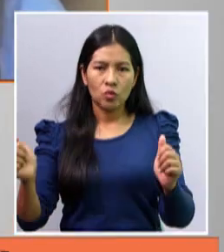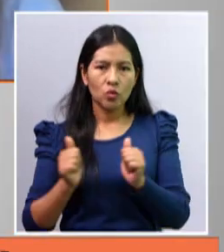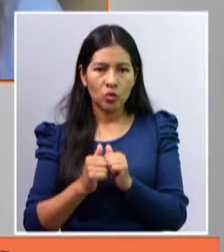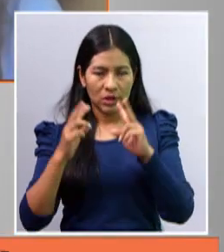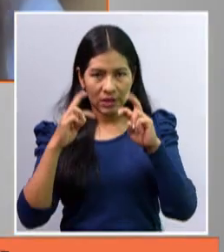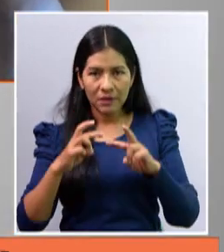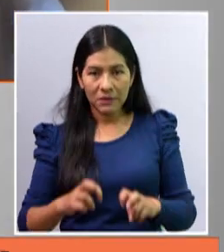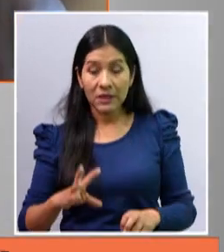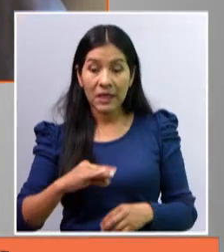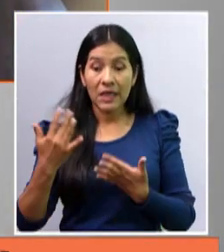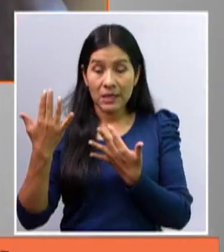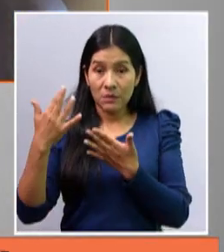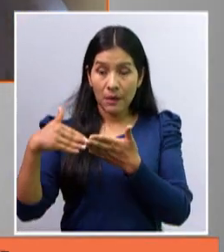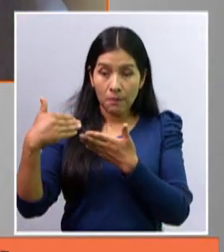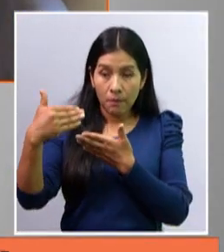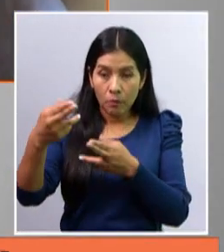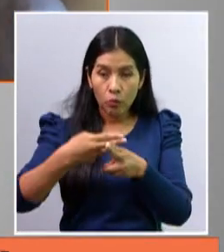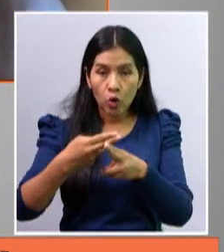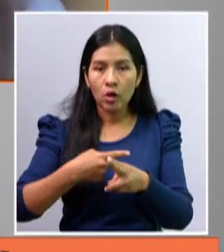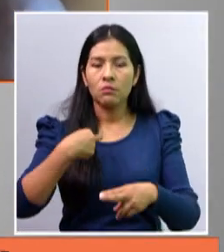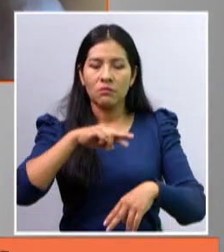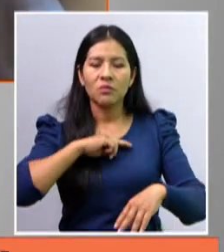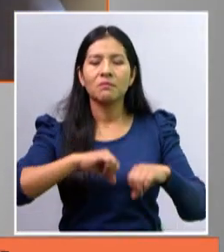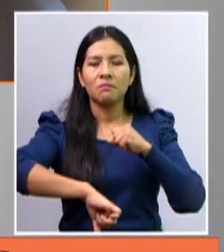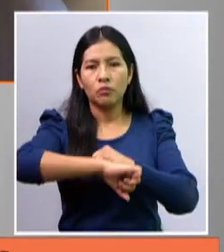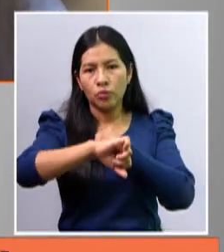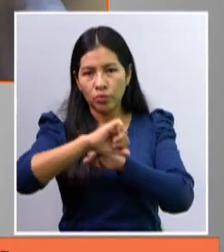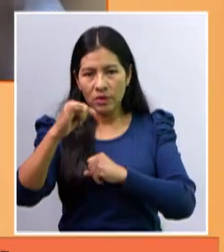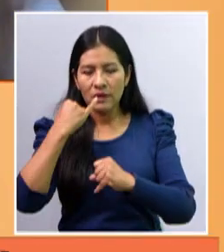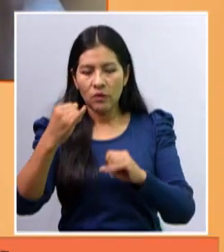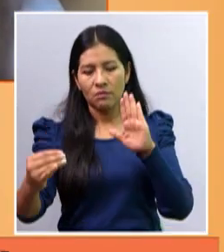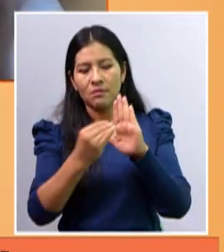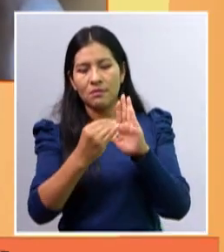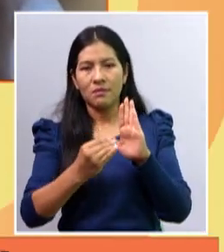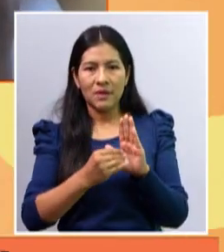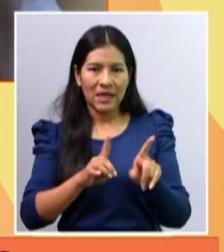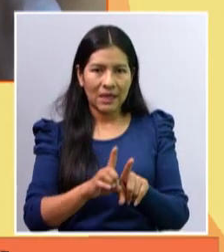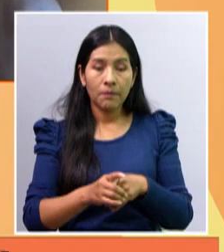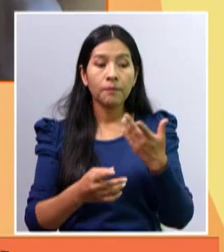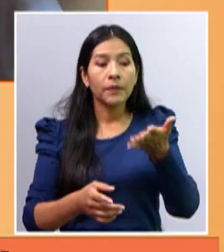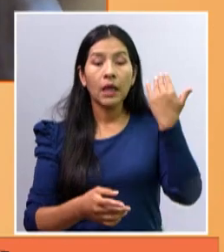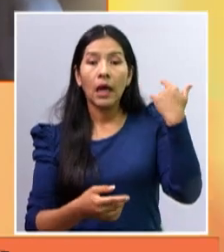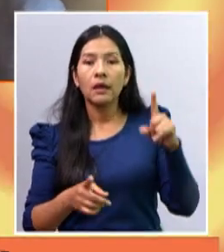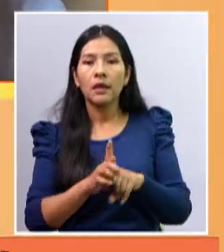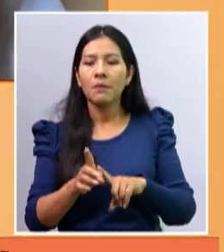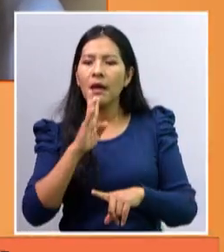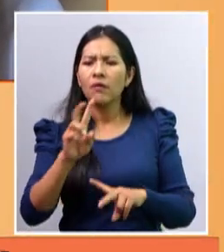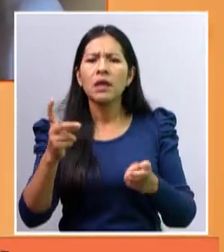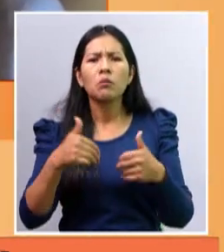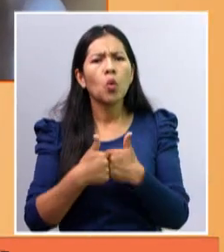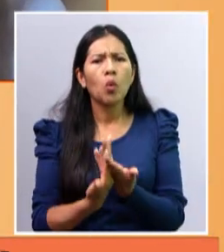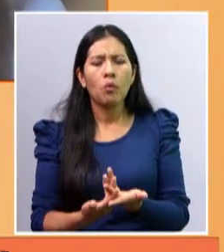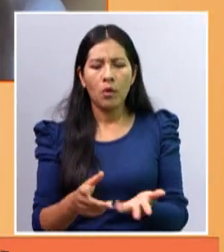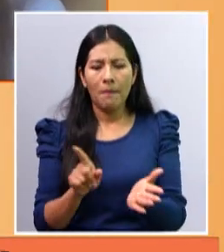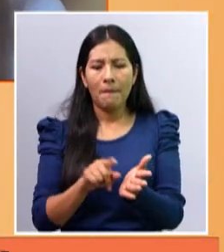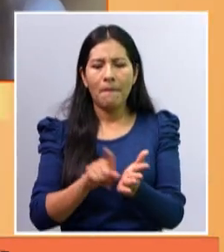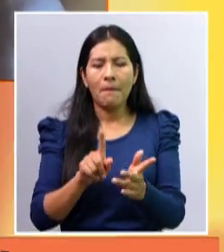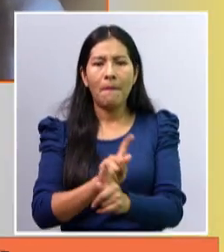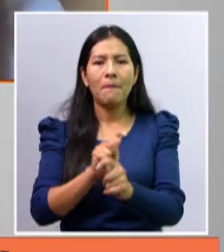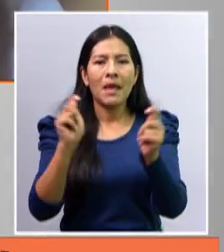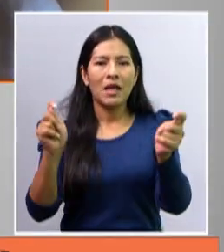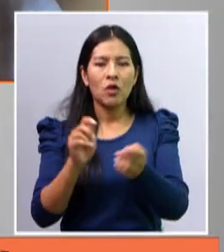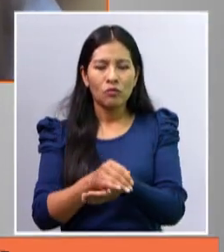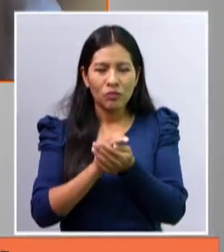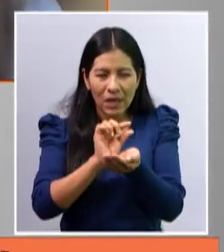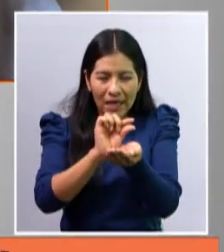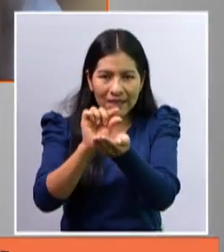poco creo que tendremos también una publicación sobre él ya tuve una también sobre los periódicos de la cita y su rol en una revista